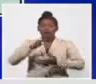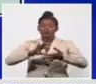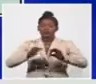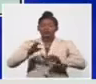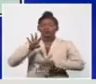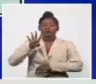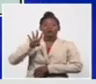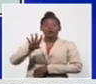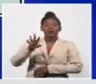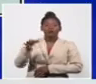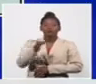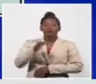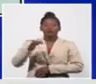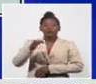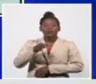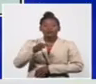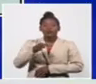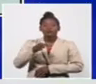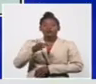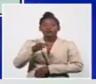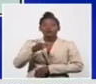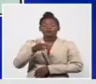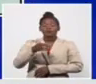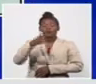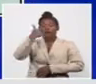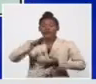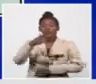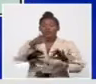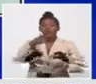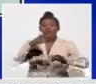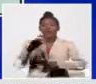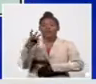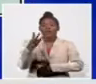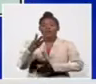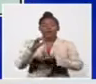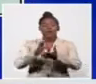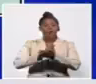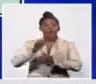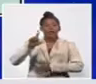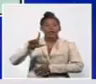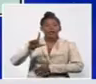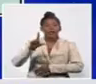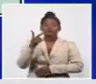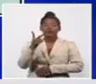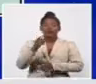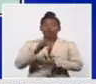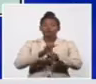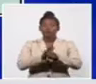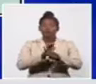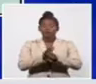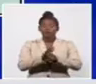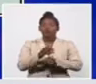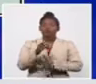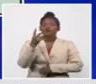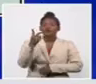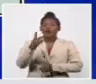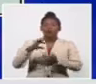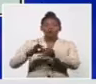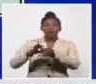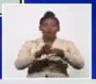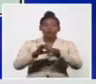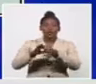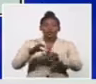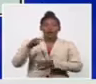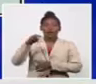municipio Artemisa, 3 del Mariel, 2 de San Antonio de los Baños, al igual que 2 de Huila de Melena, y 1